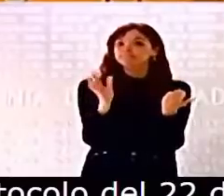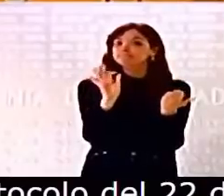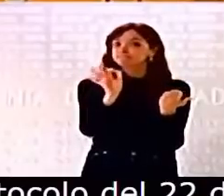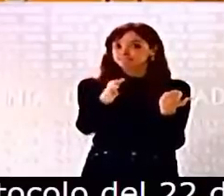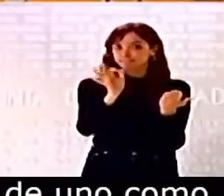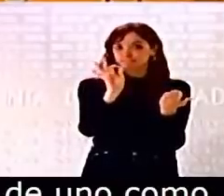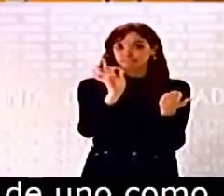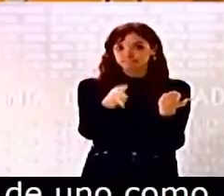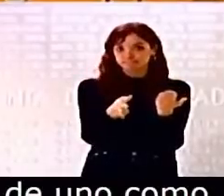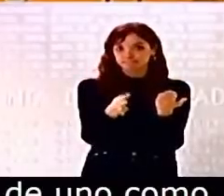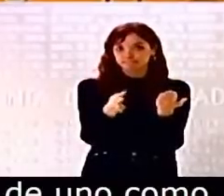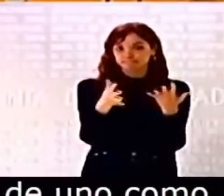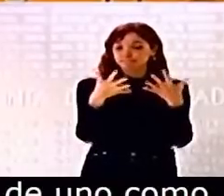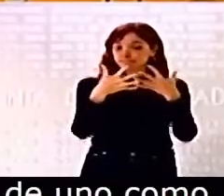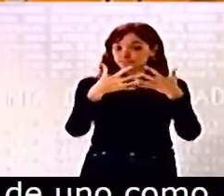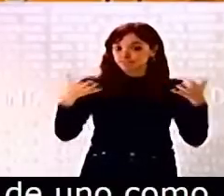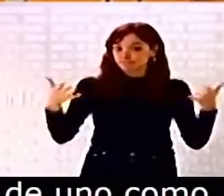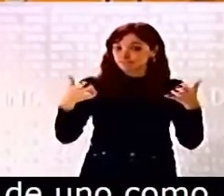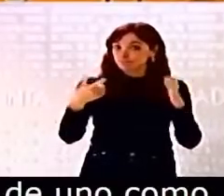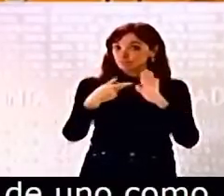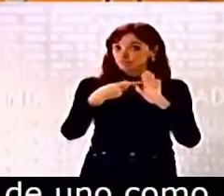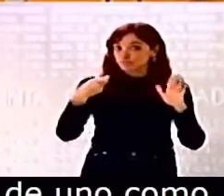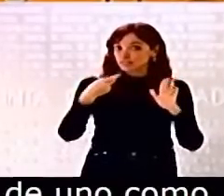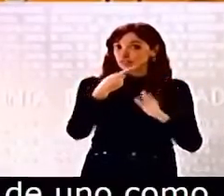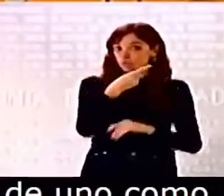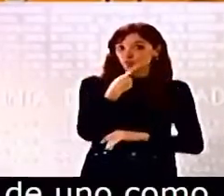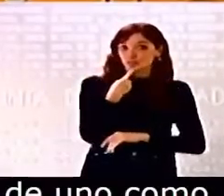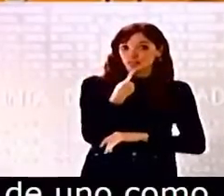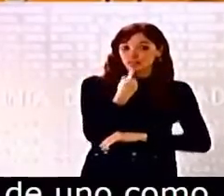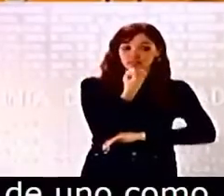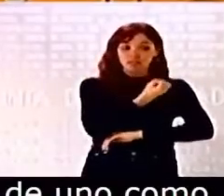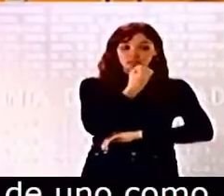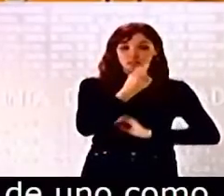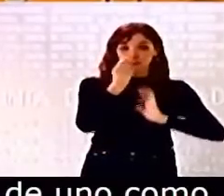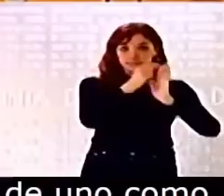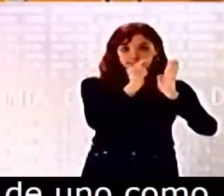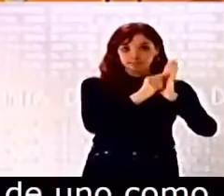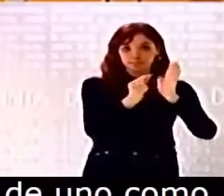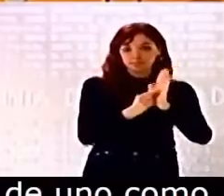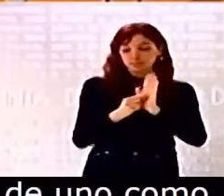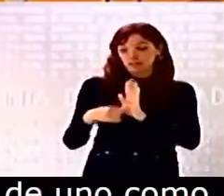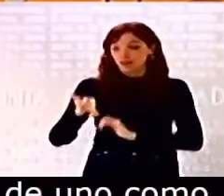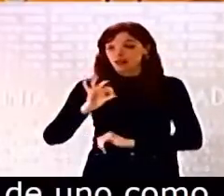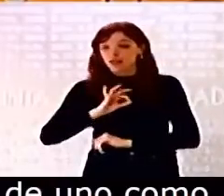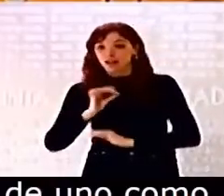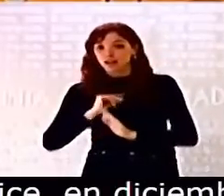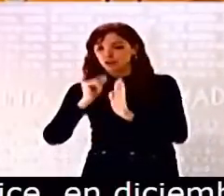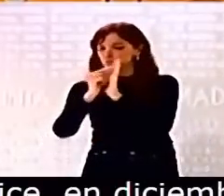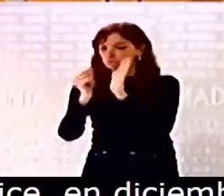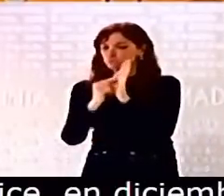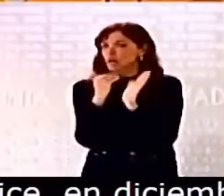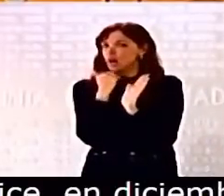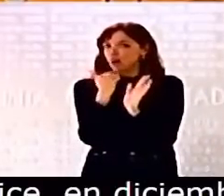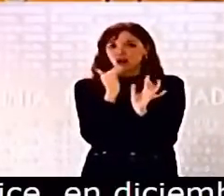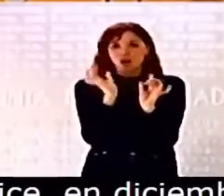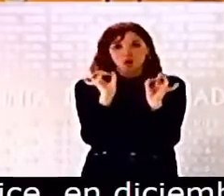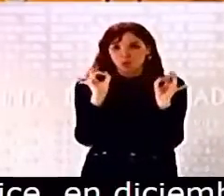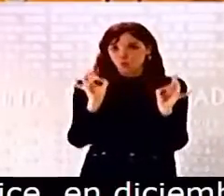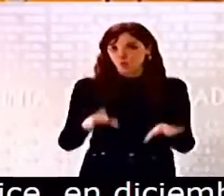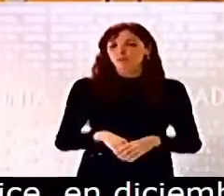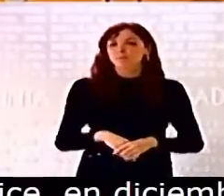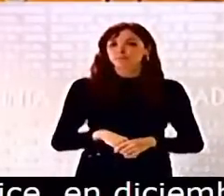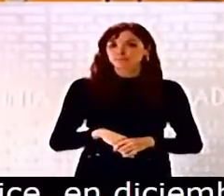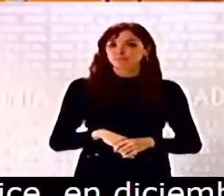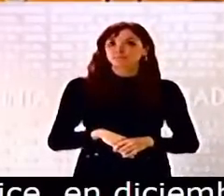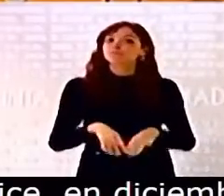está esa descripción que usted dice en diciembre en unos términos, en enero en prácticamente los mismos términos. A mí lo que